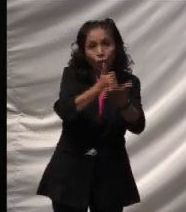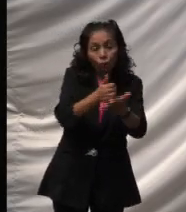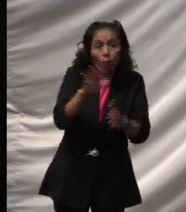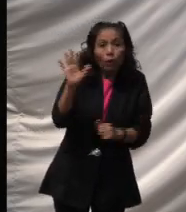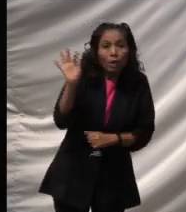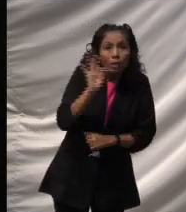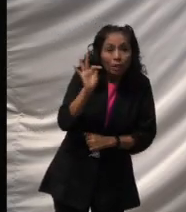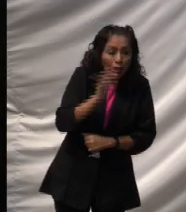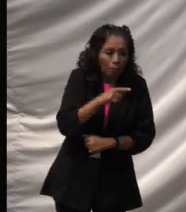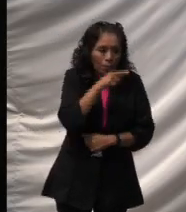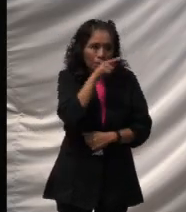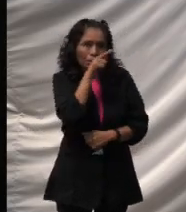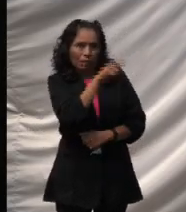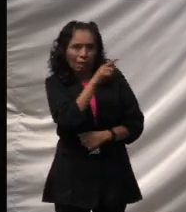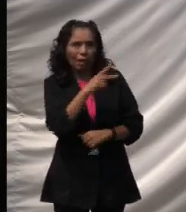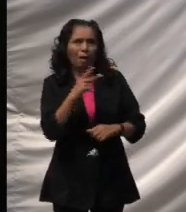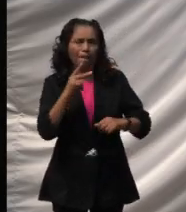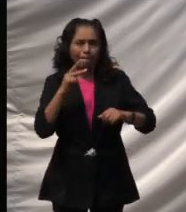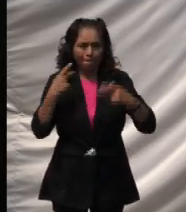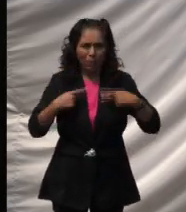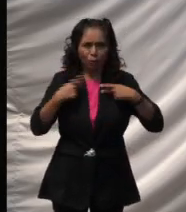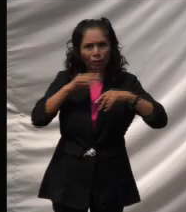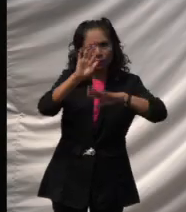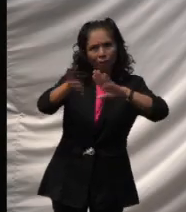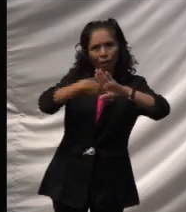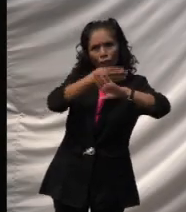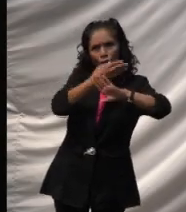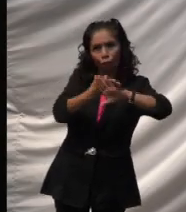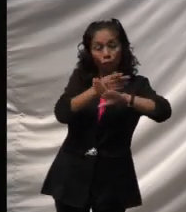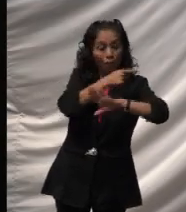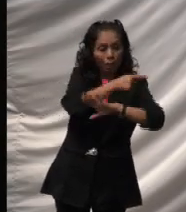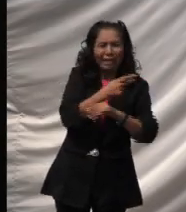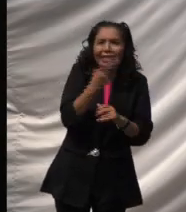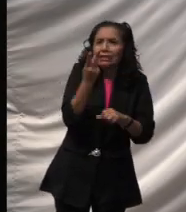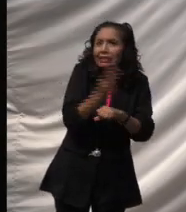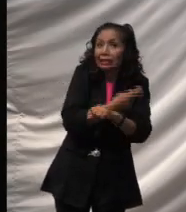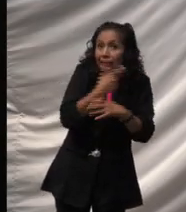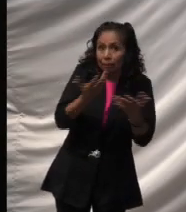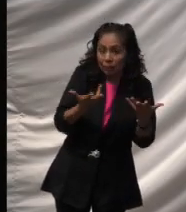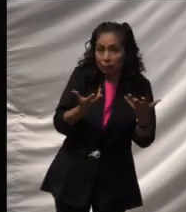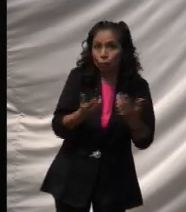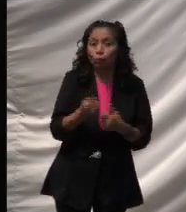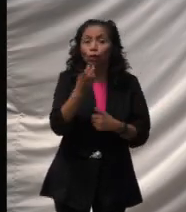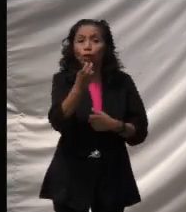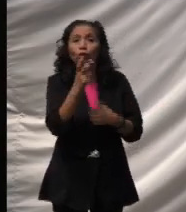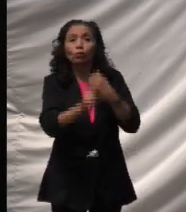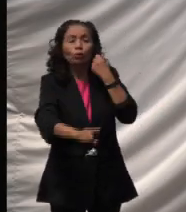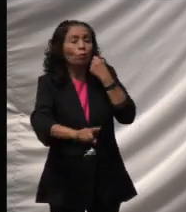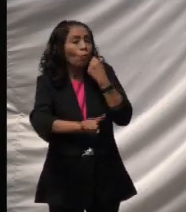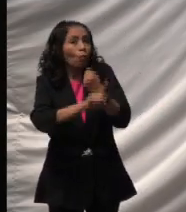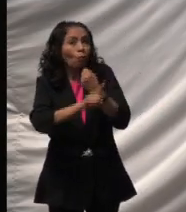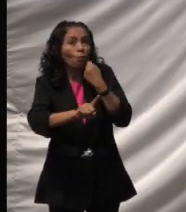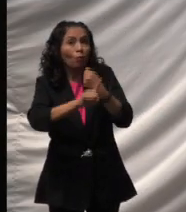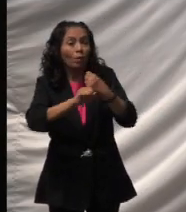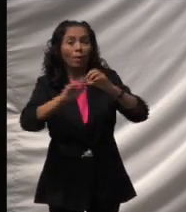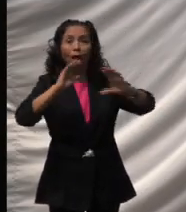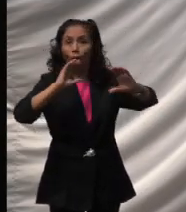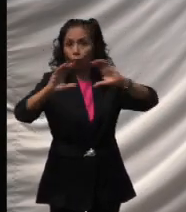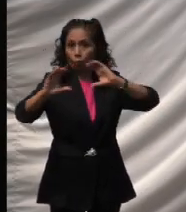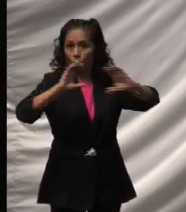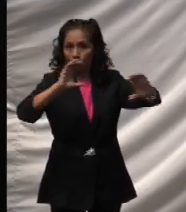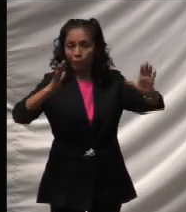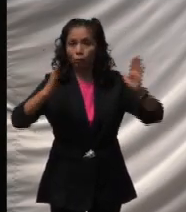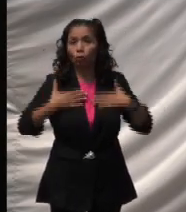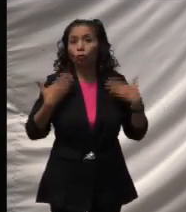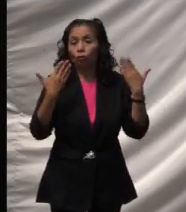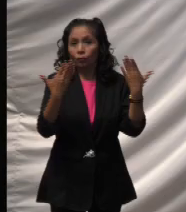ejemplo de alguien y la víctima por miedo a hablar. Y uno de los problemas causantes es la comunicación y la confianza entre los